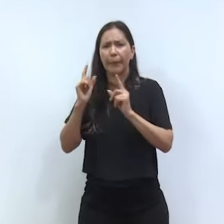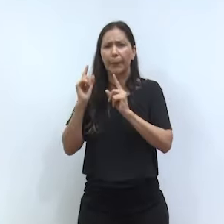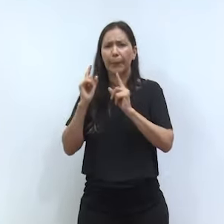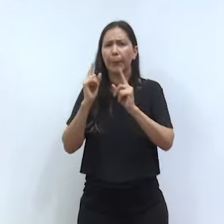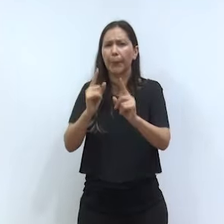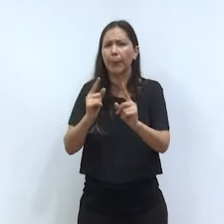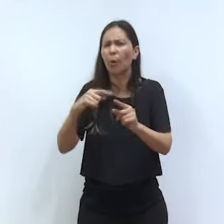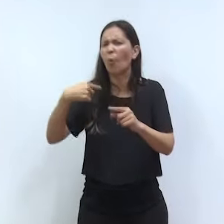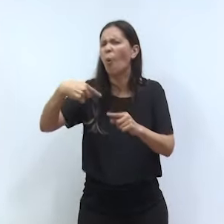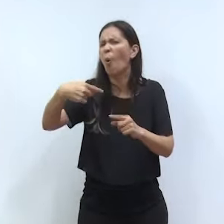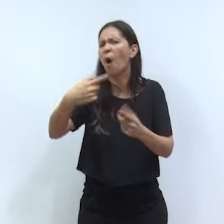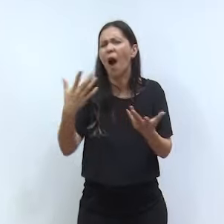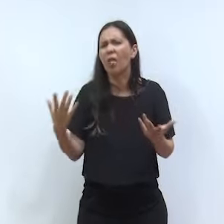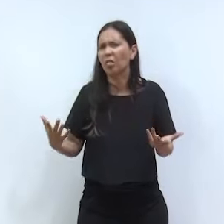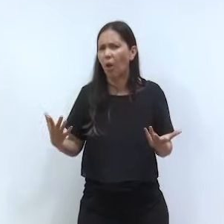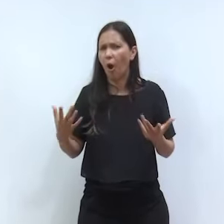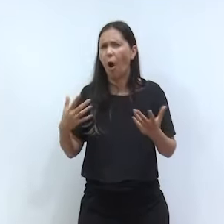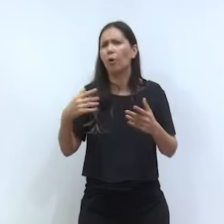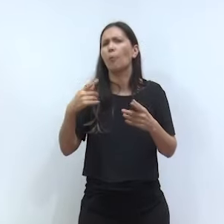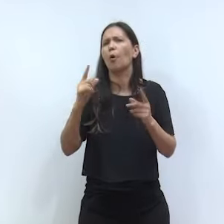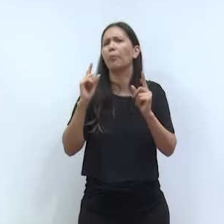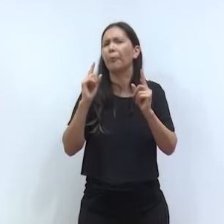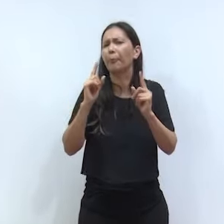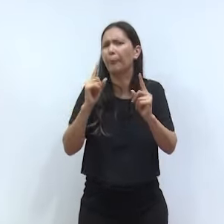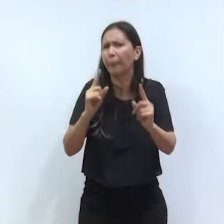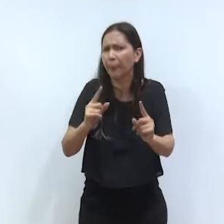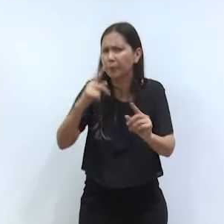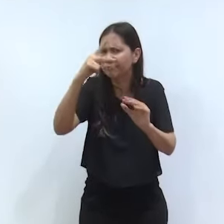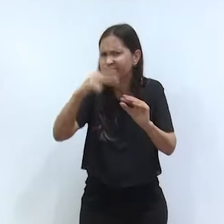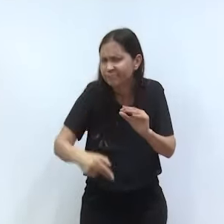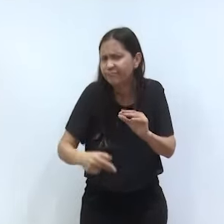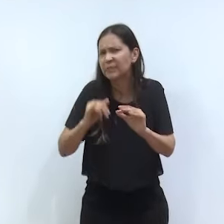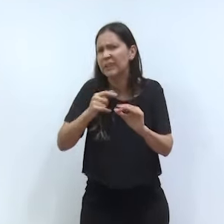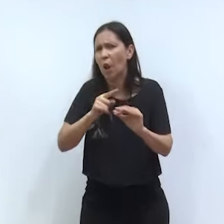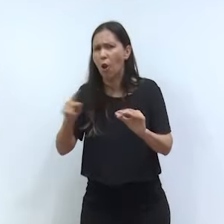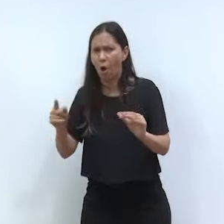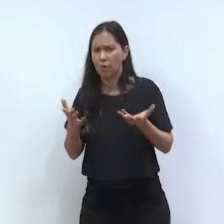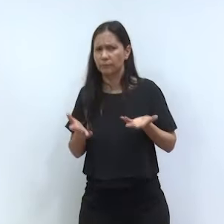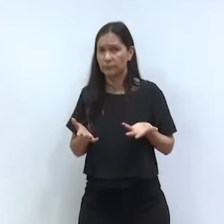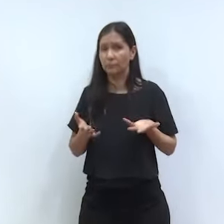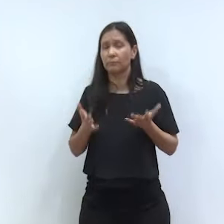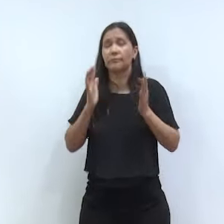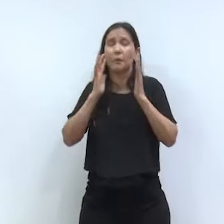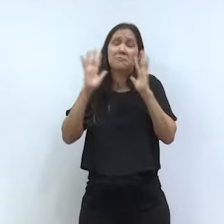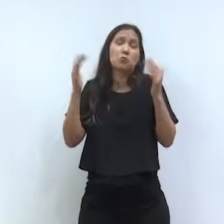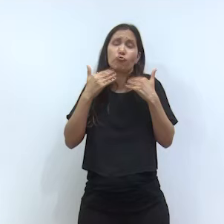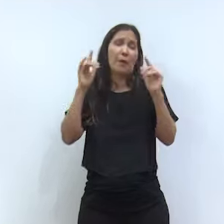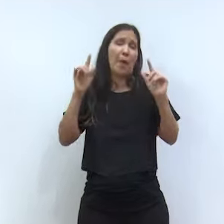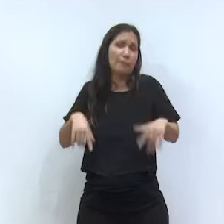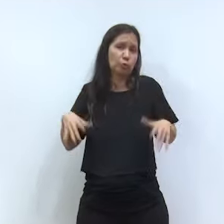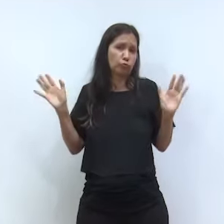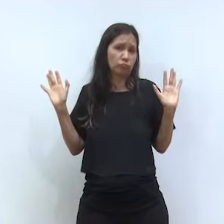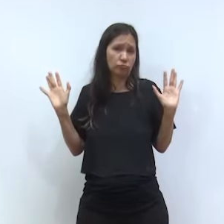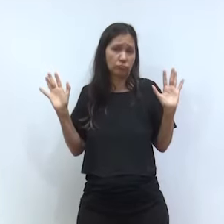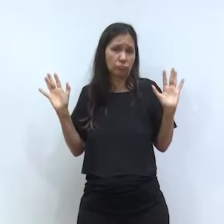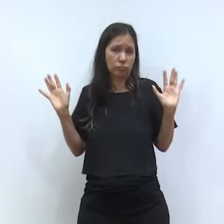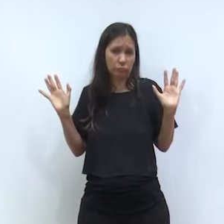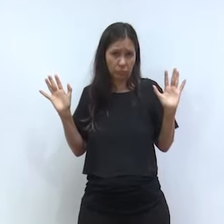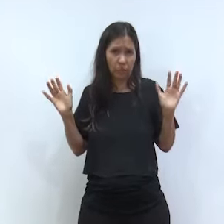laboral de sus familiares decaiga drásticamente no lo sabemos no lo sabemos